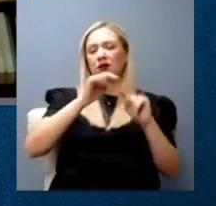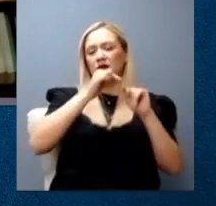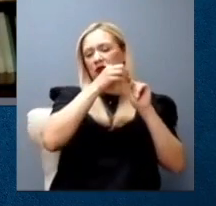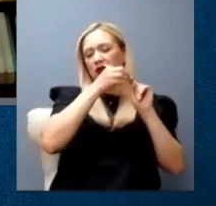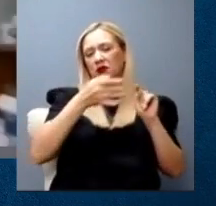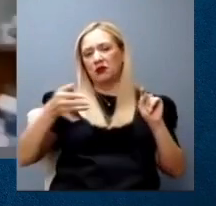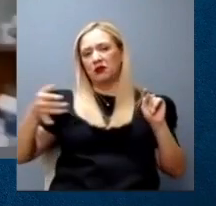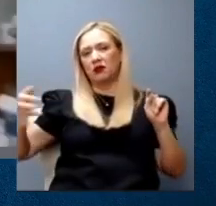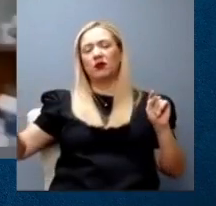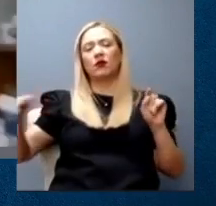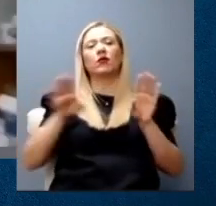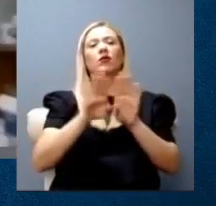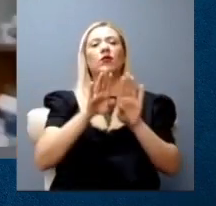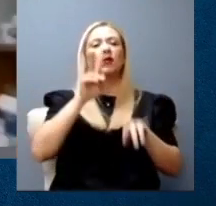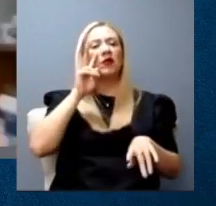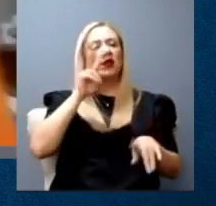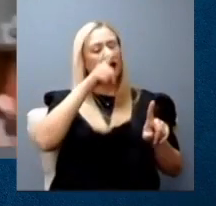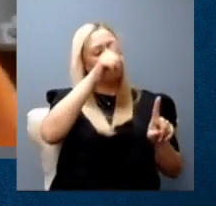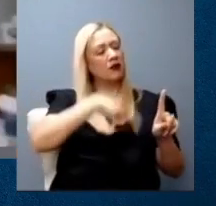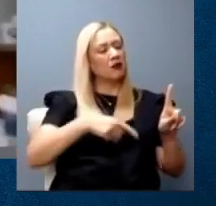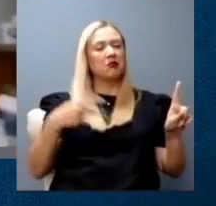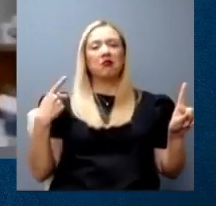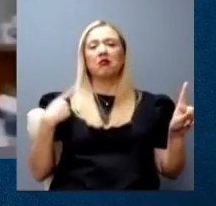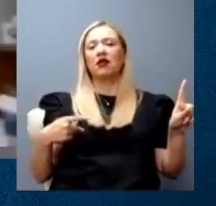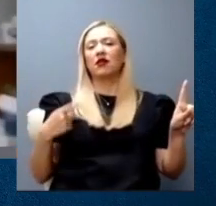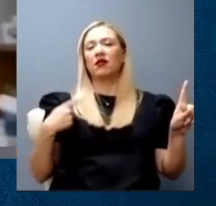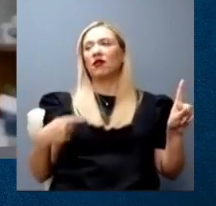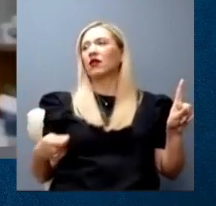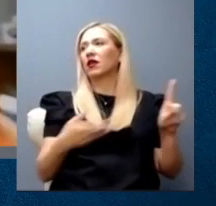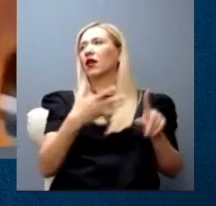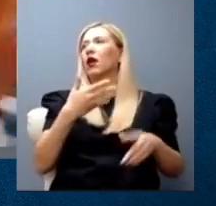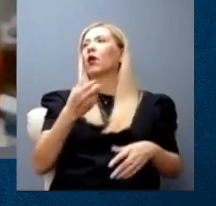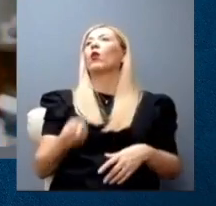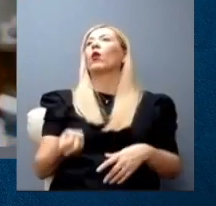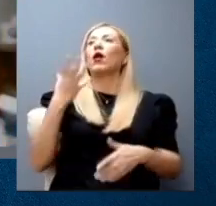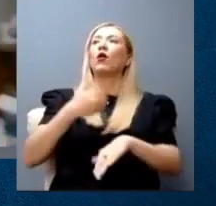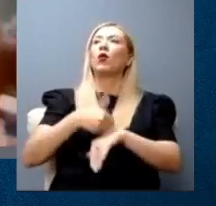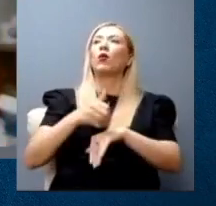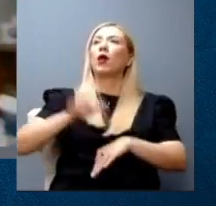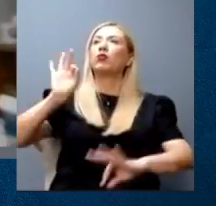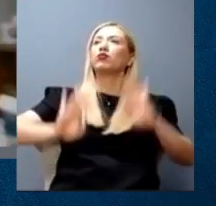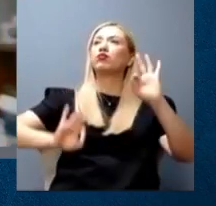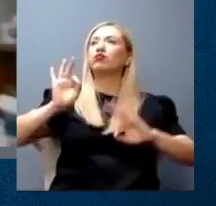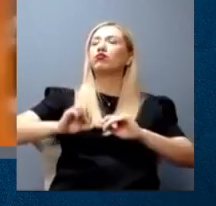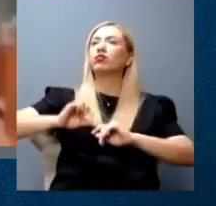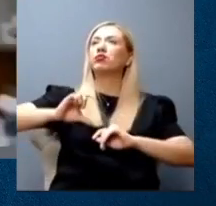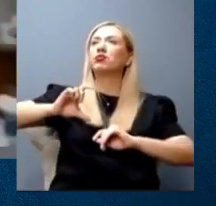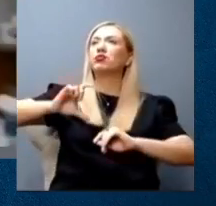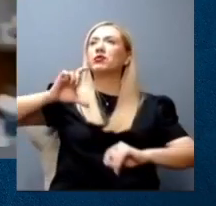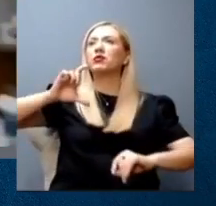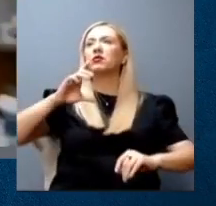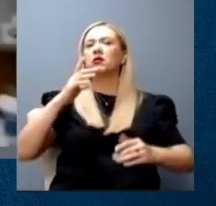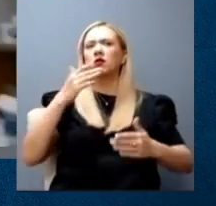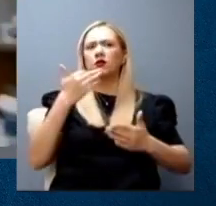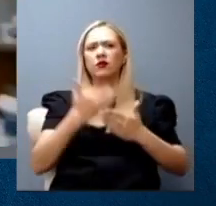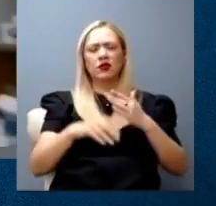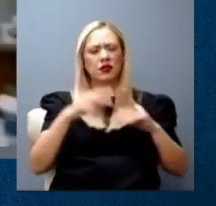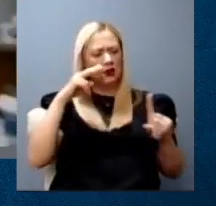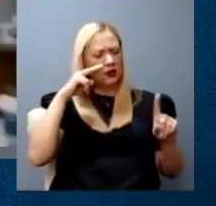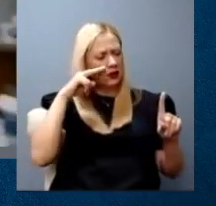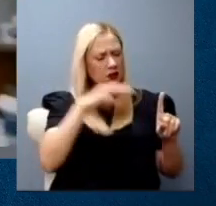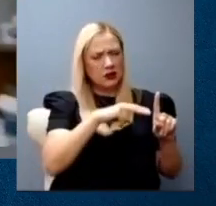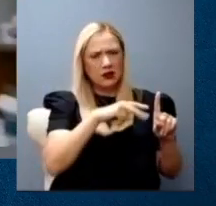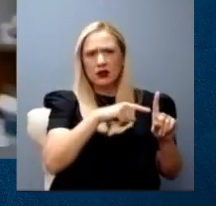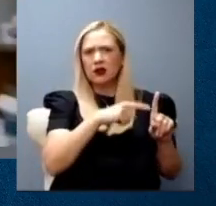la persona humana como un simple objeto al cual había que proteger, pero sin darle una voz y un rol en el derecho